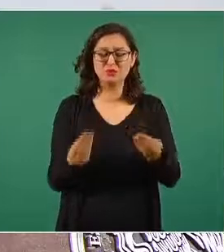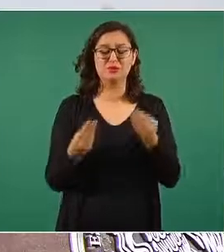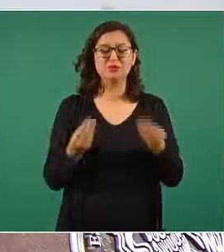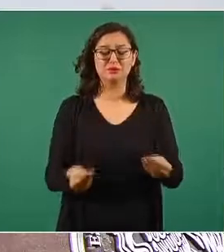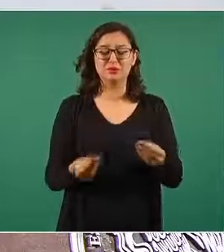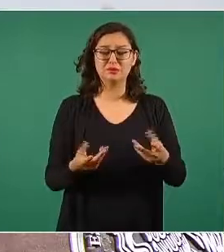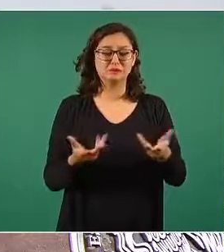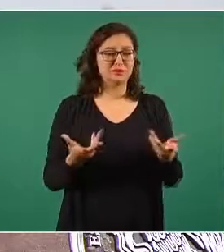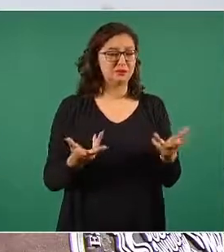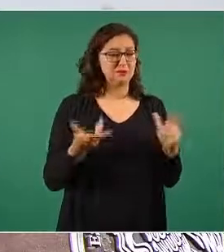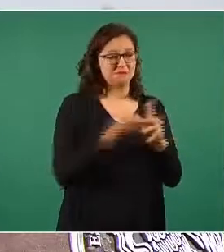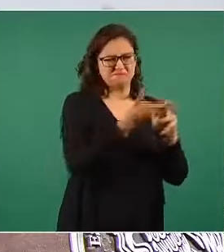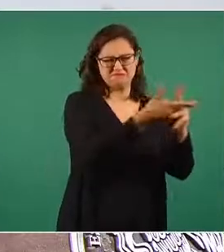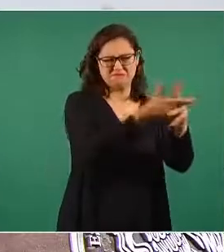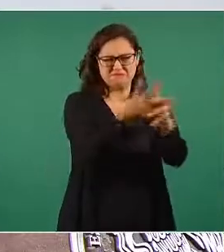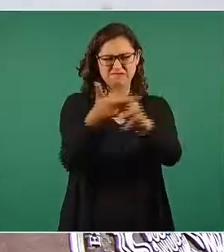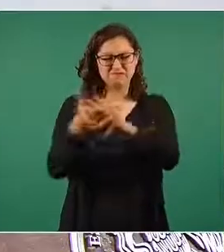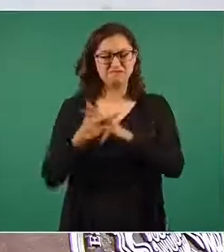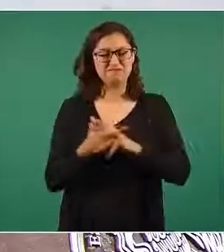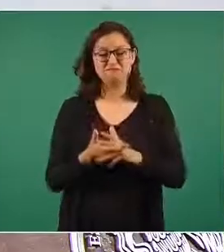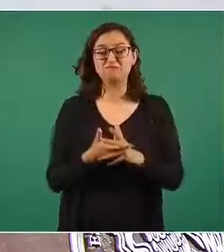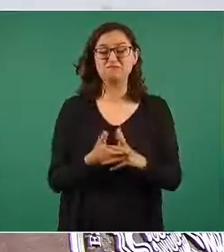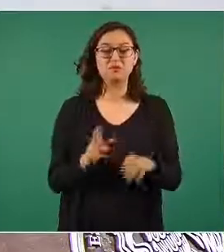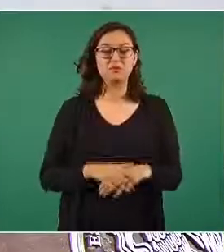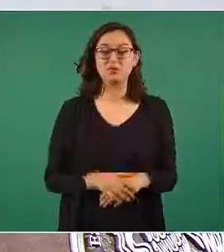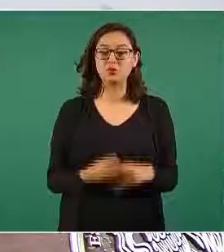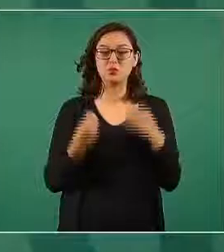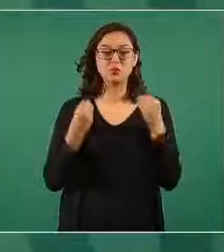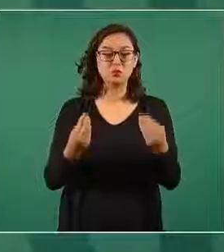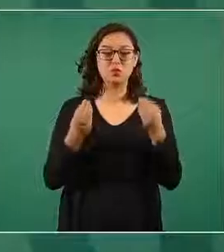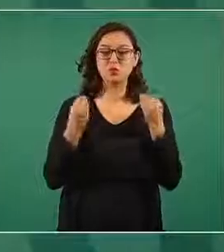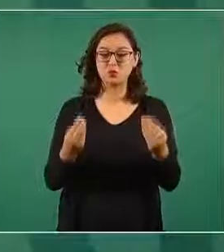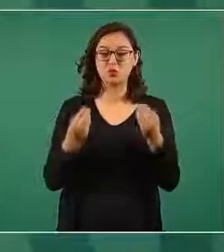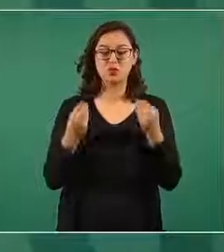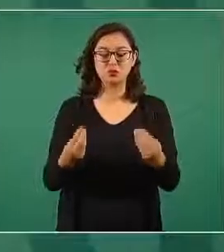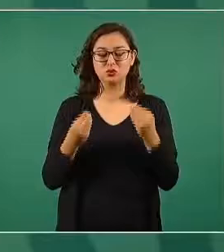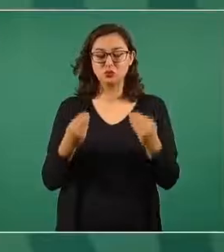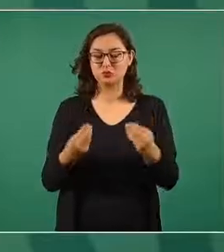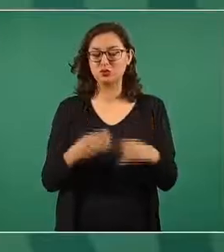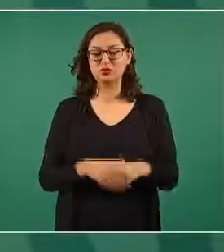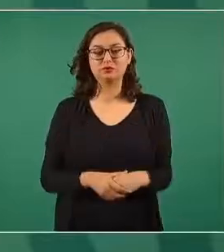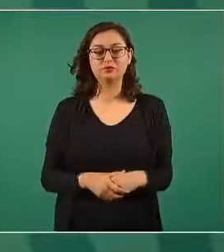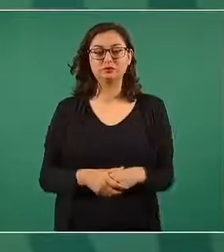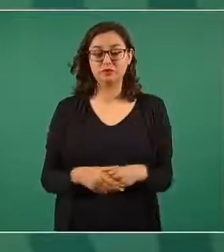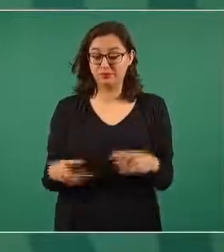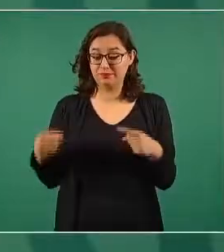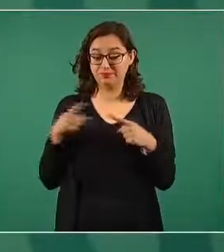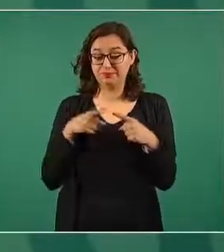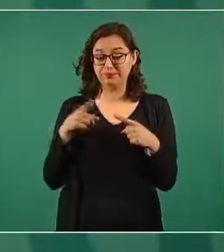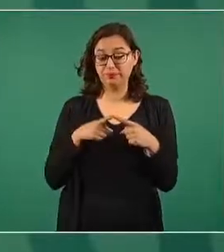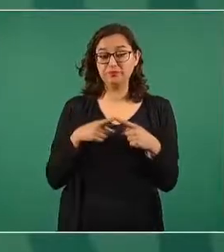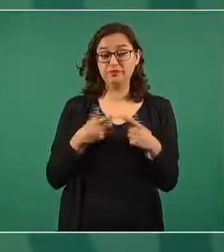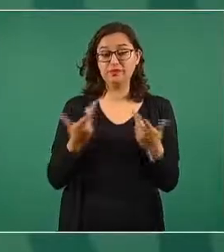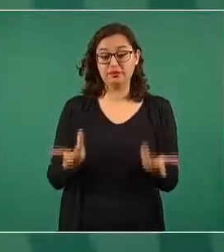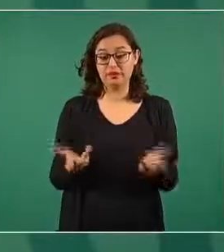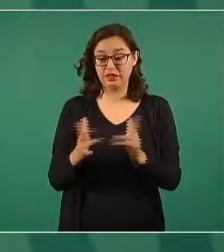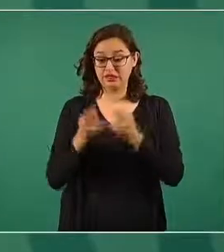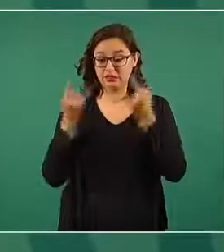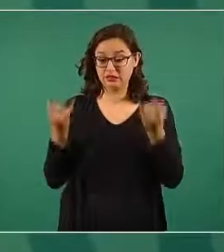de miles. Solo la toma de Tenochtitlán, de acuerdo al